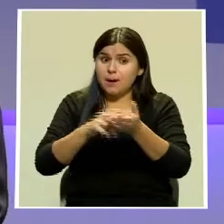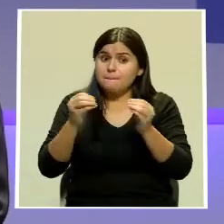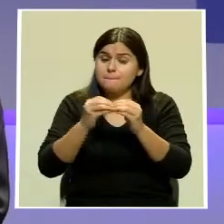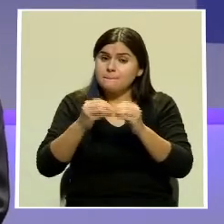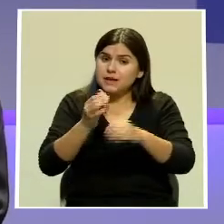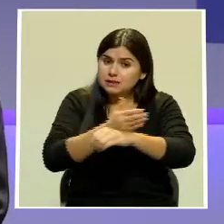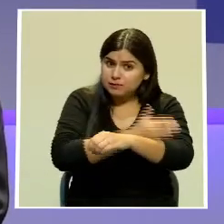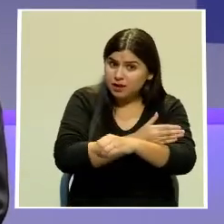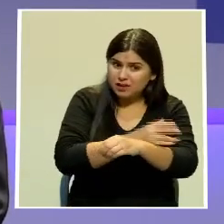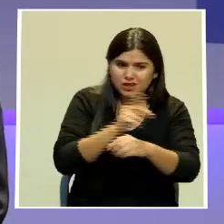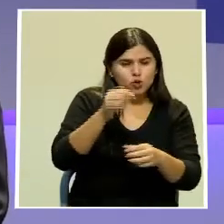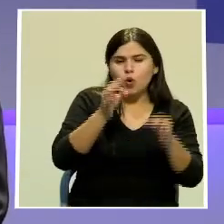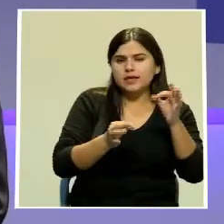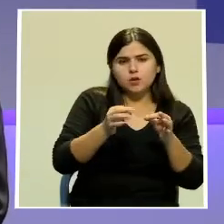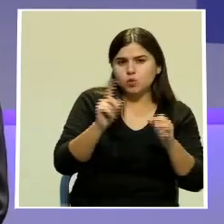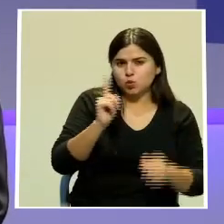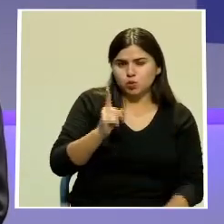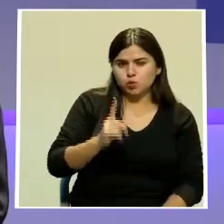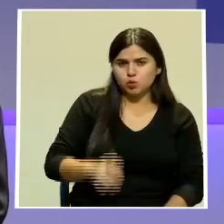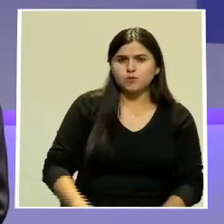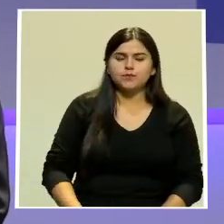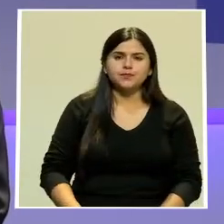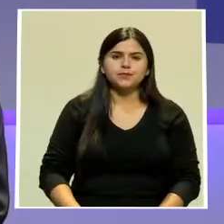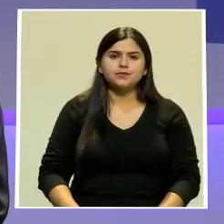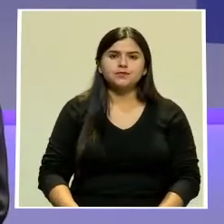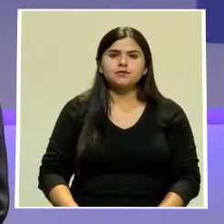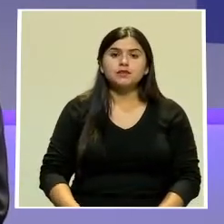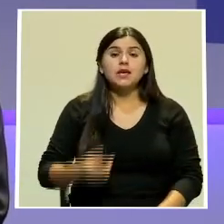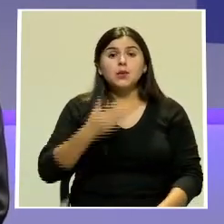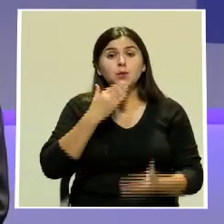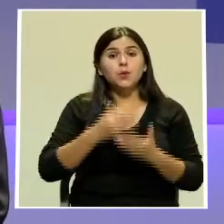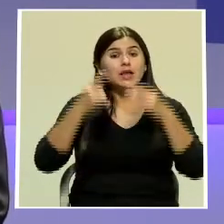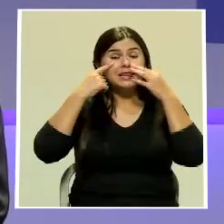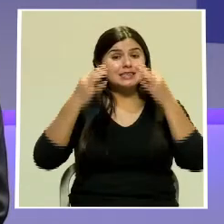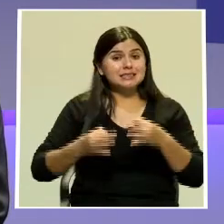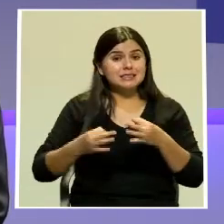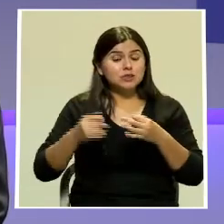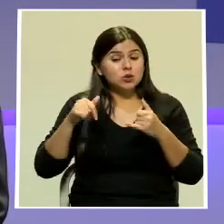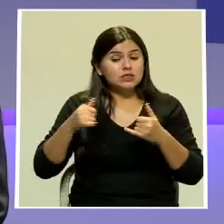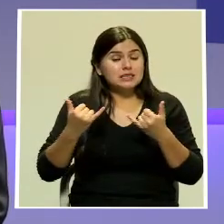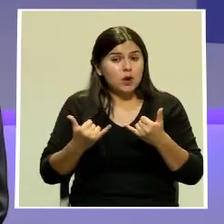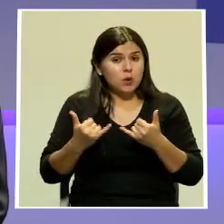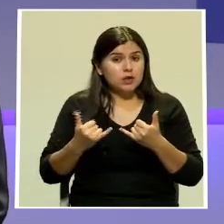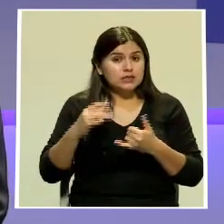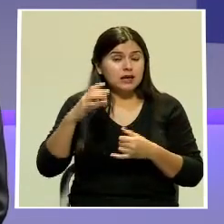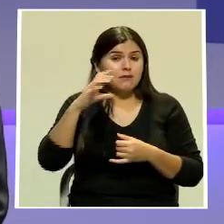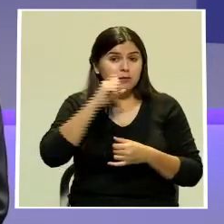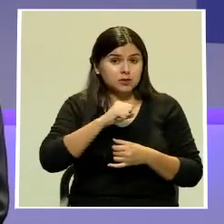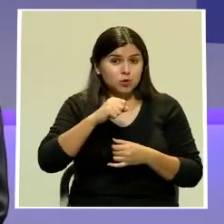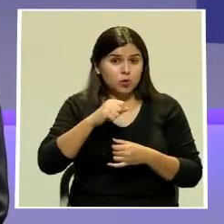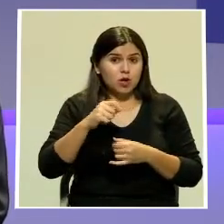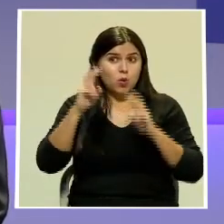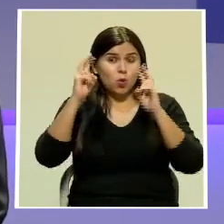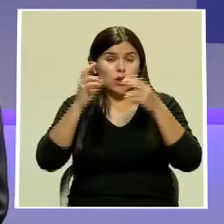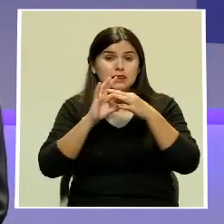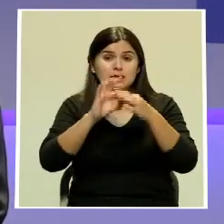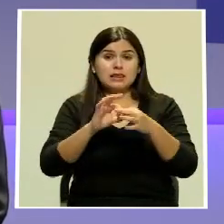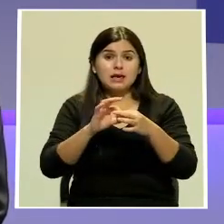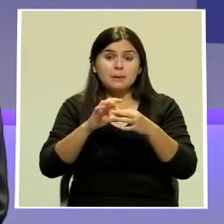sucediendo. Y bueno, las decisiones que vamos a tomar con el tema del gasto van a sin